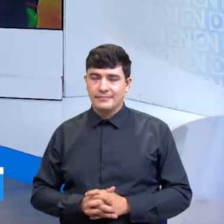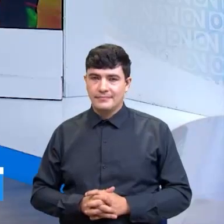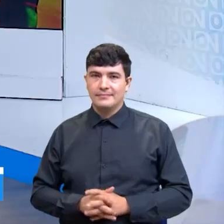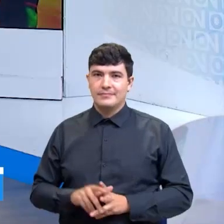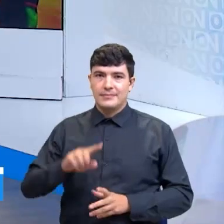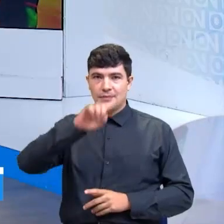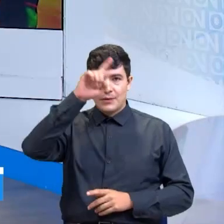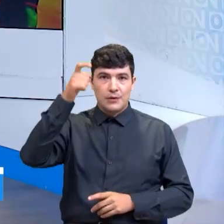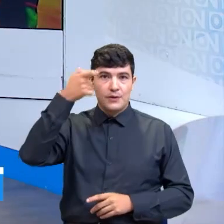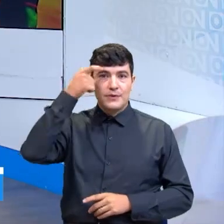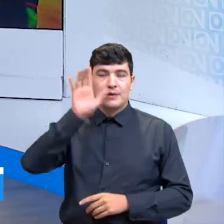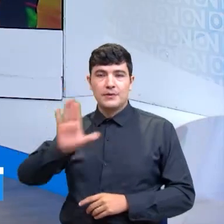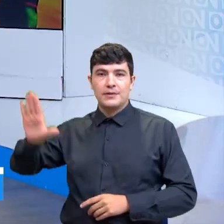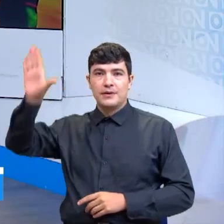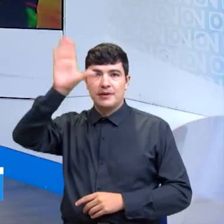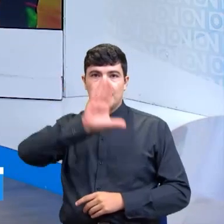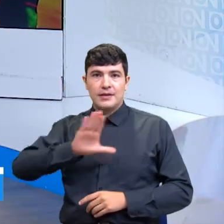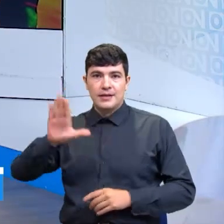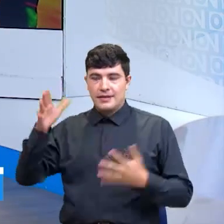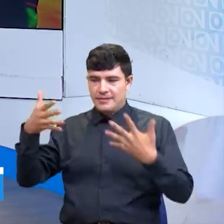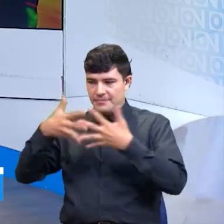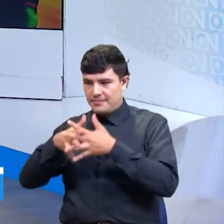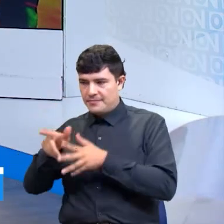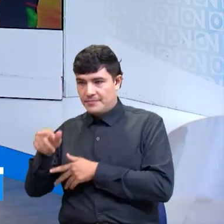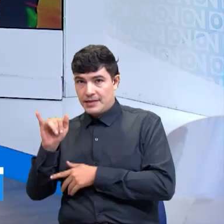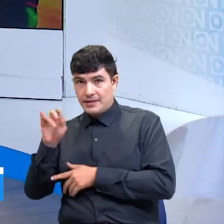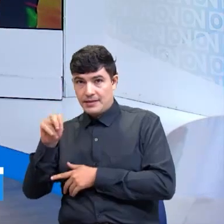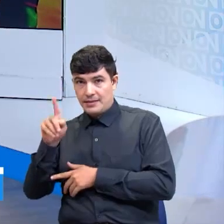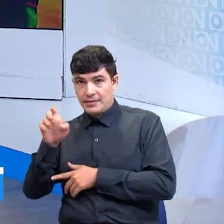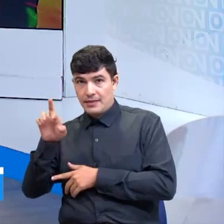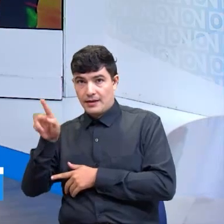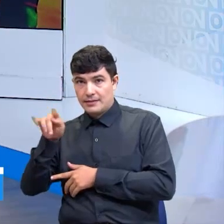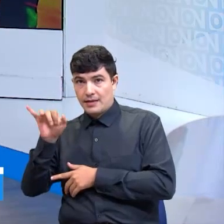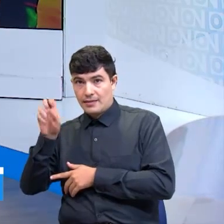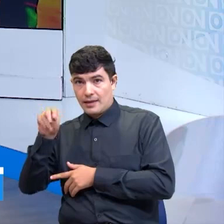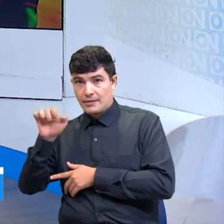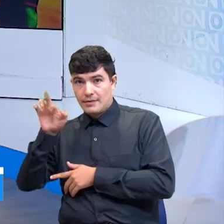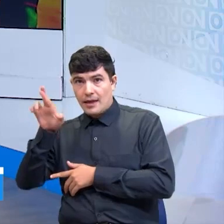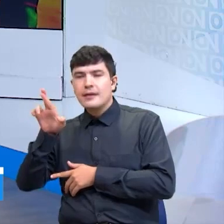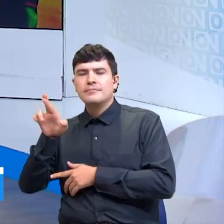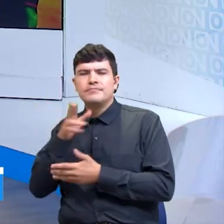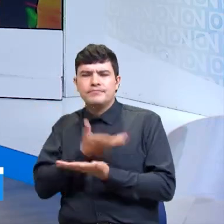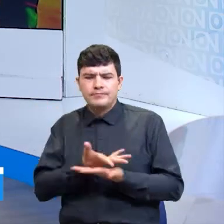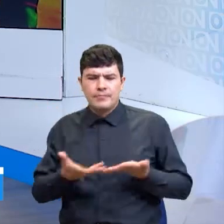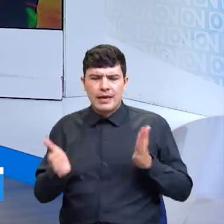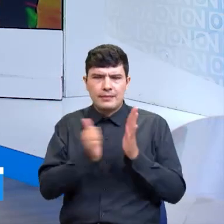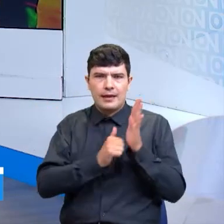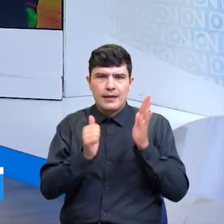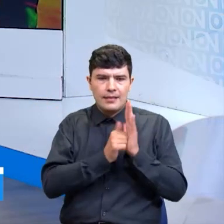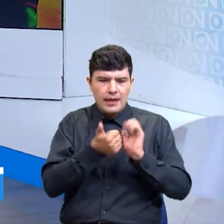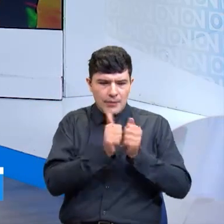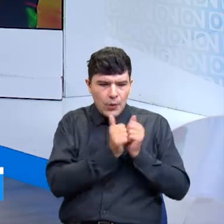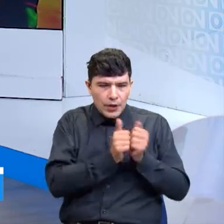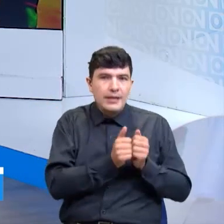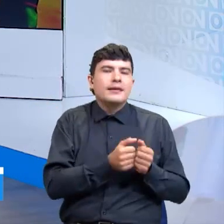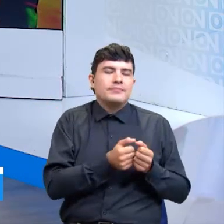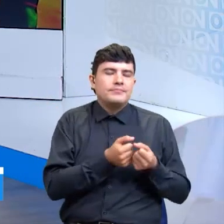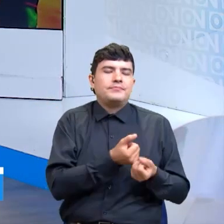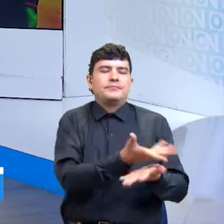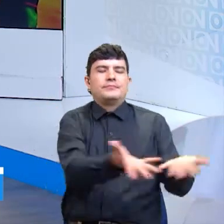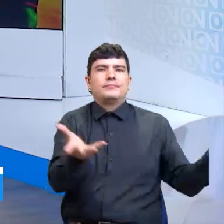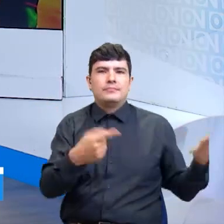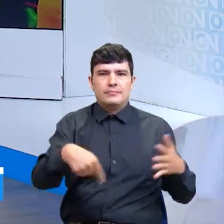Y el gobierno departamental a través del INDER Santander hizo entrega de implementación deportiva a deportistas y a dos alcaldes de dos